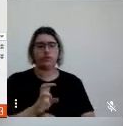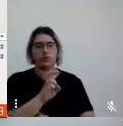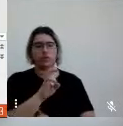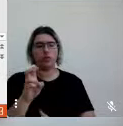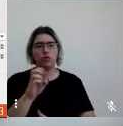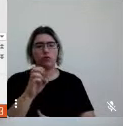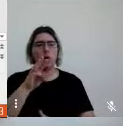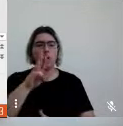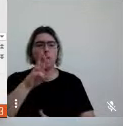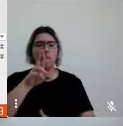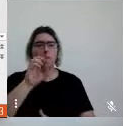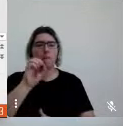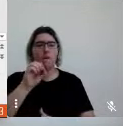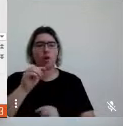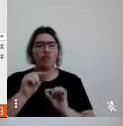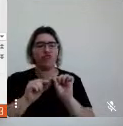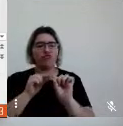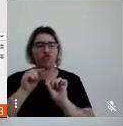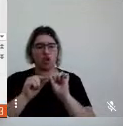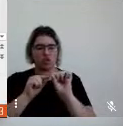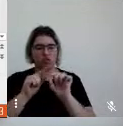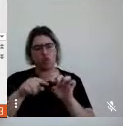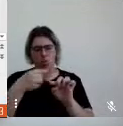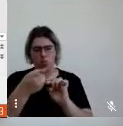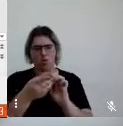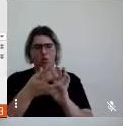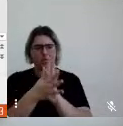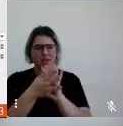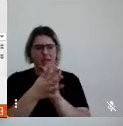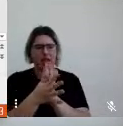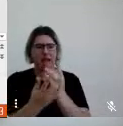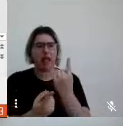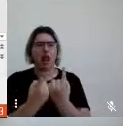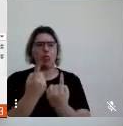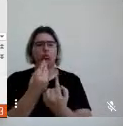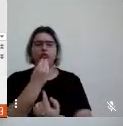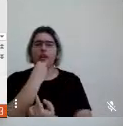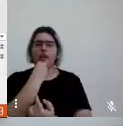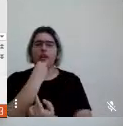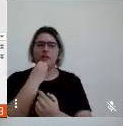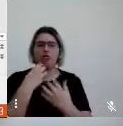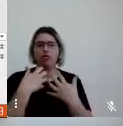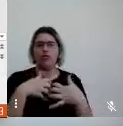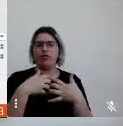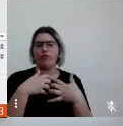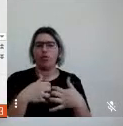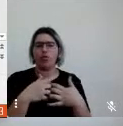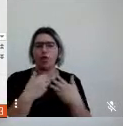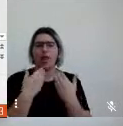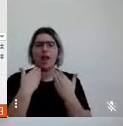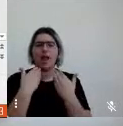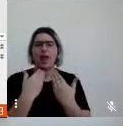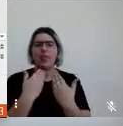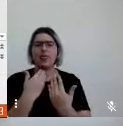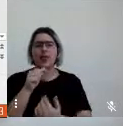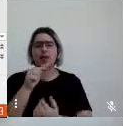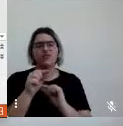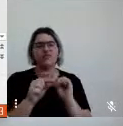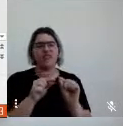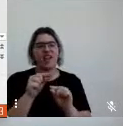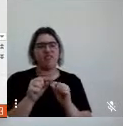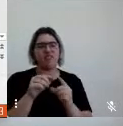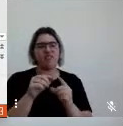porque hay diversos alimentos que tienen una función en nuestro organismo gracias a las bacterias que contienen.